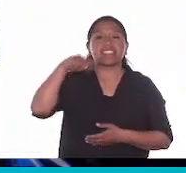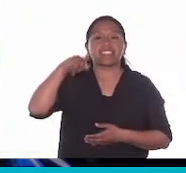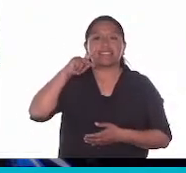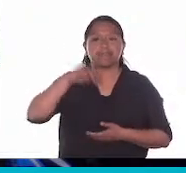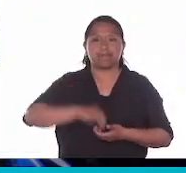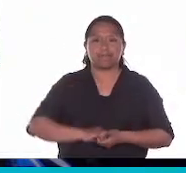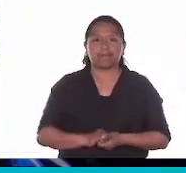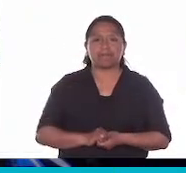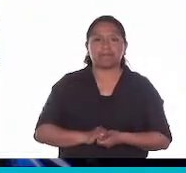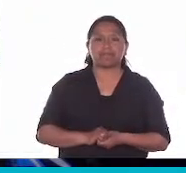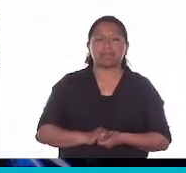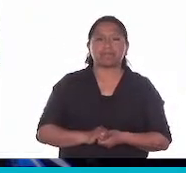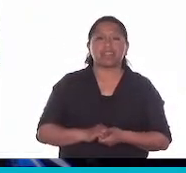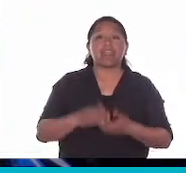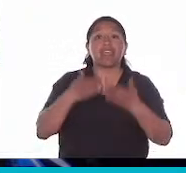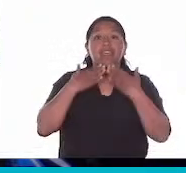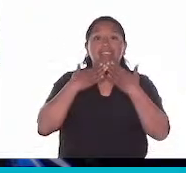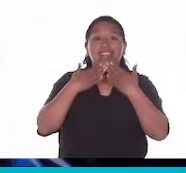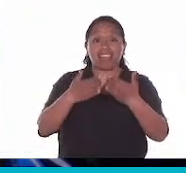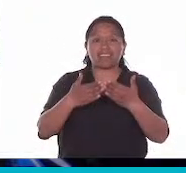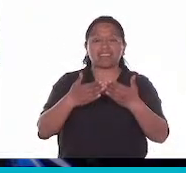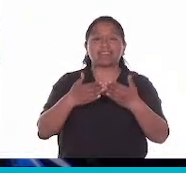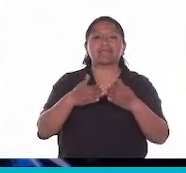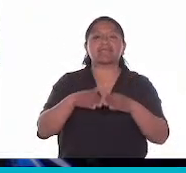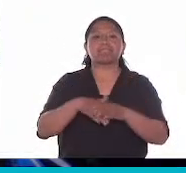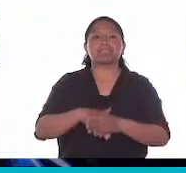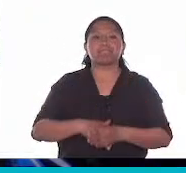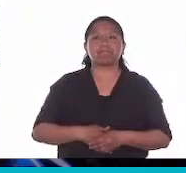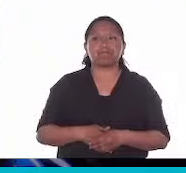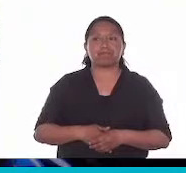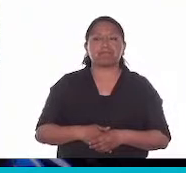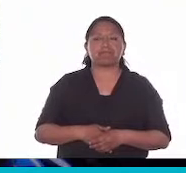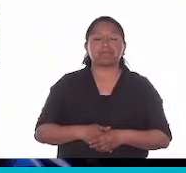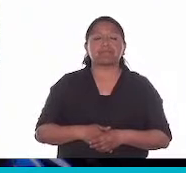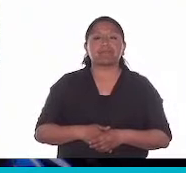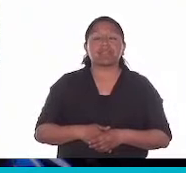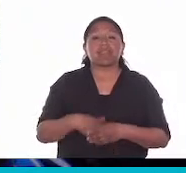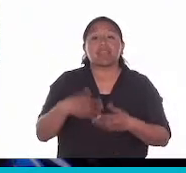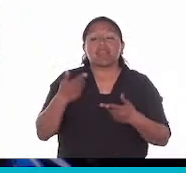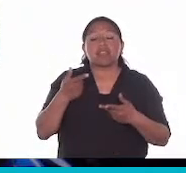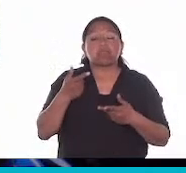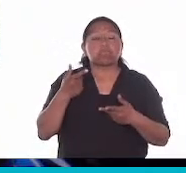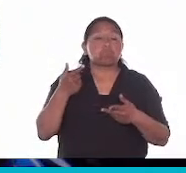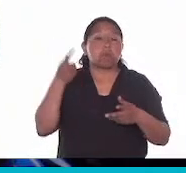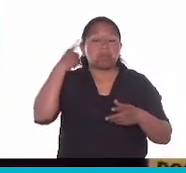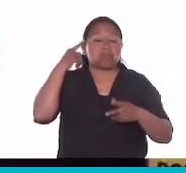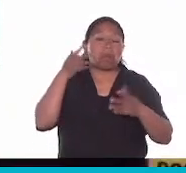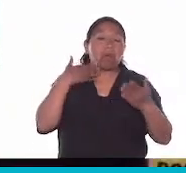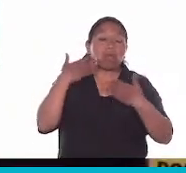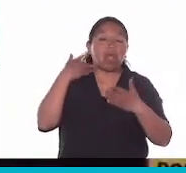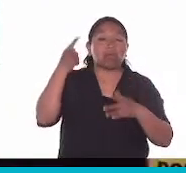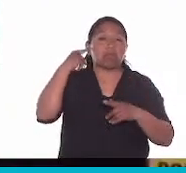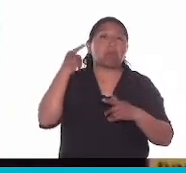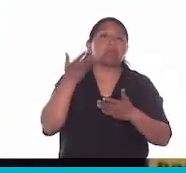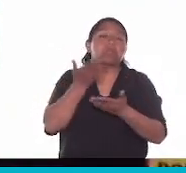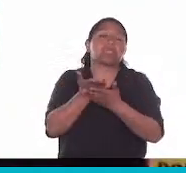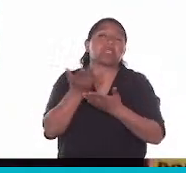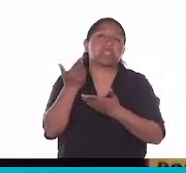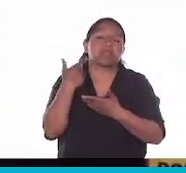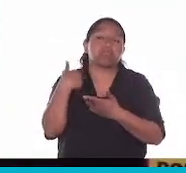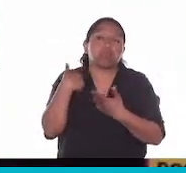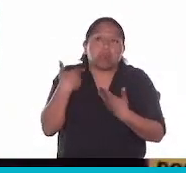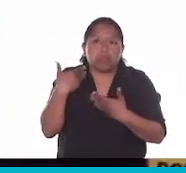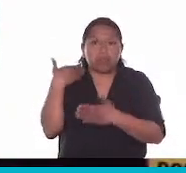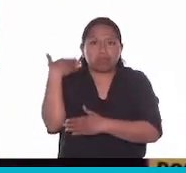Gracias señor presidente no tenía pensado hablar pero hoy viendo que se avecinaba este tema pedí que me digan la palabra Así que le